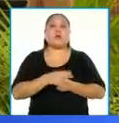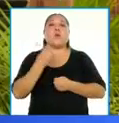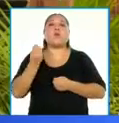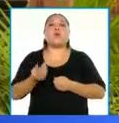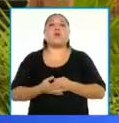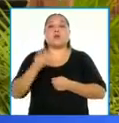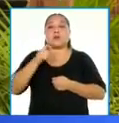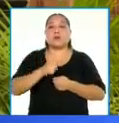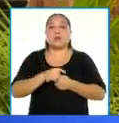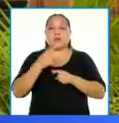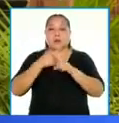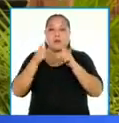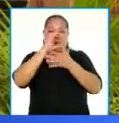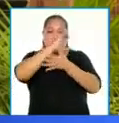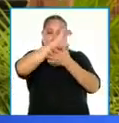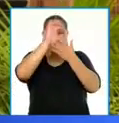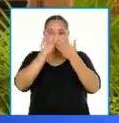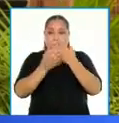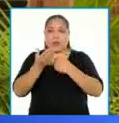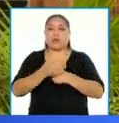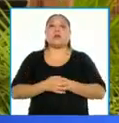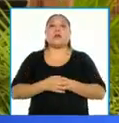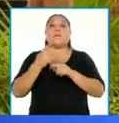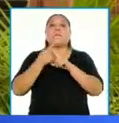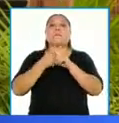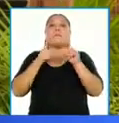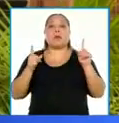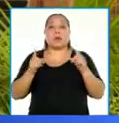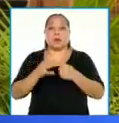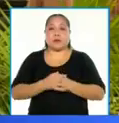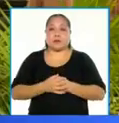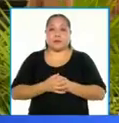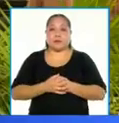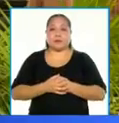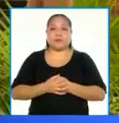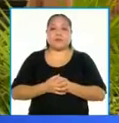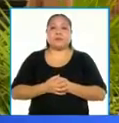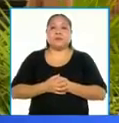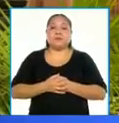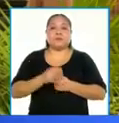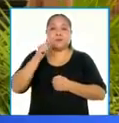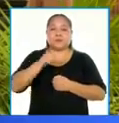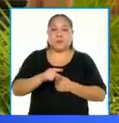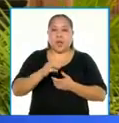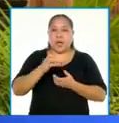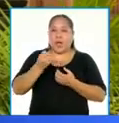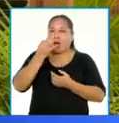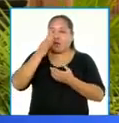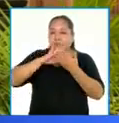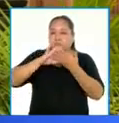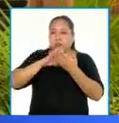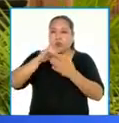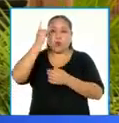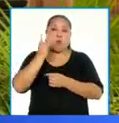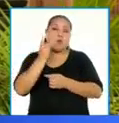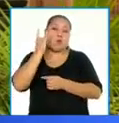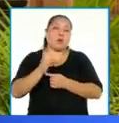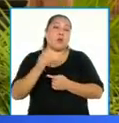tener determinadas características. Pero en condiciones de excepción, en condiciones de